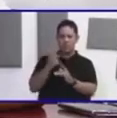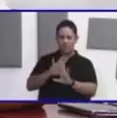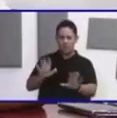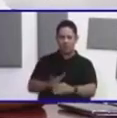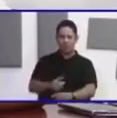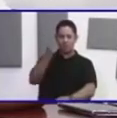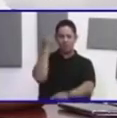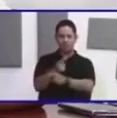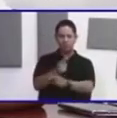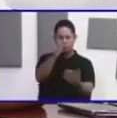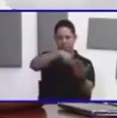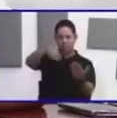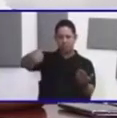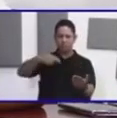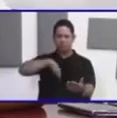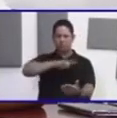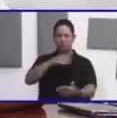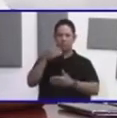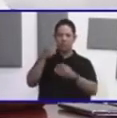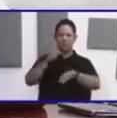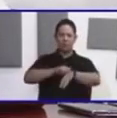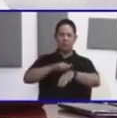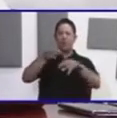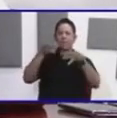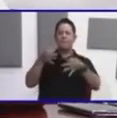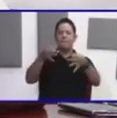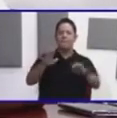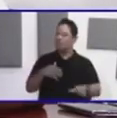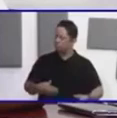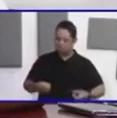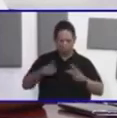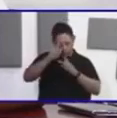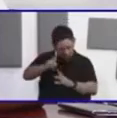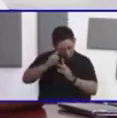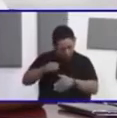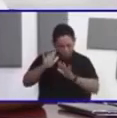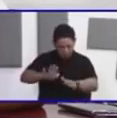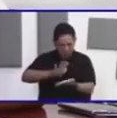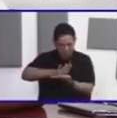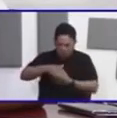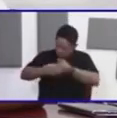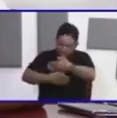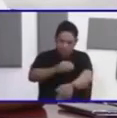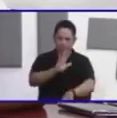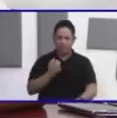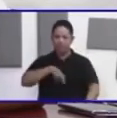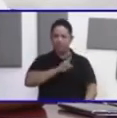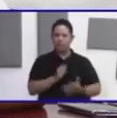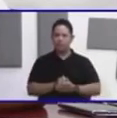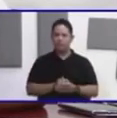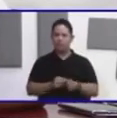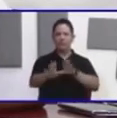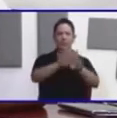el contrato. Nosotros hemos dado las prórrogas respectivas. Tenemos los conceptos, inclusive cuando se cuestiona el tema de las